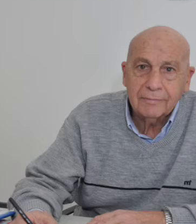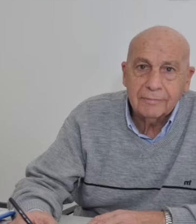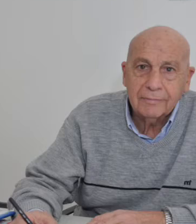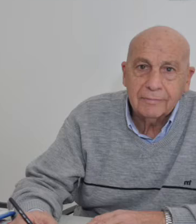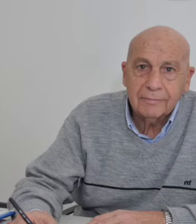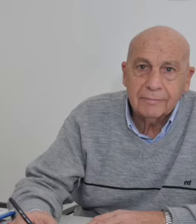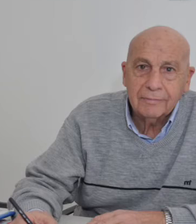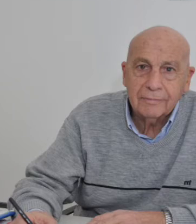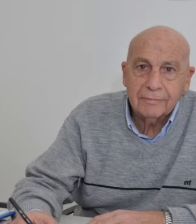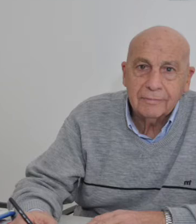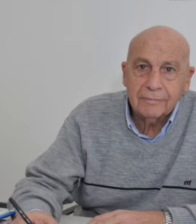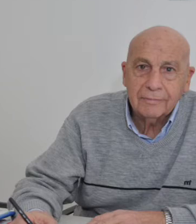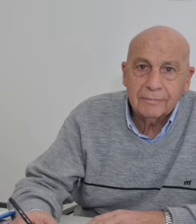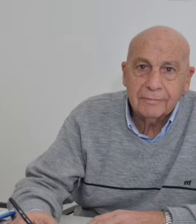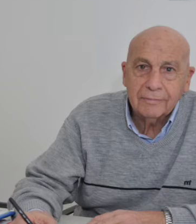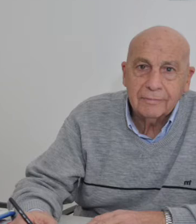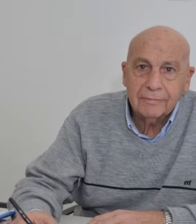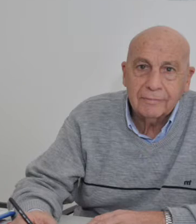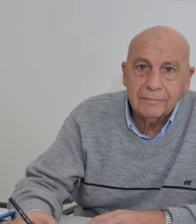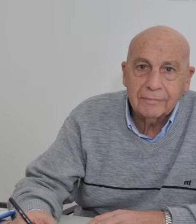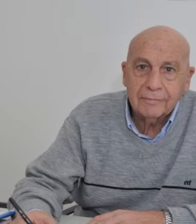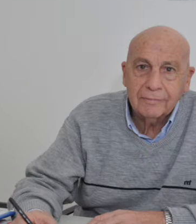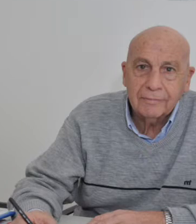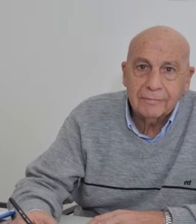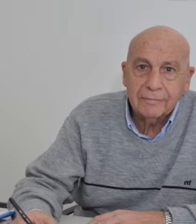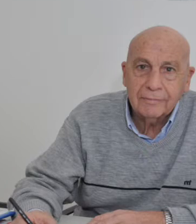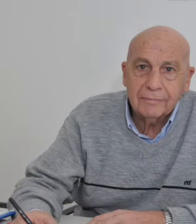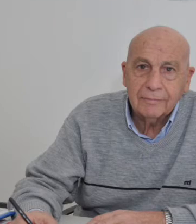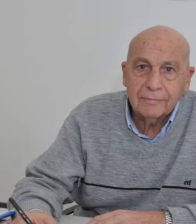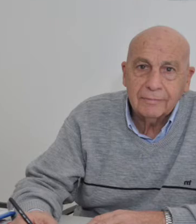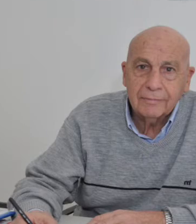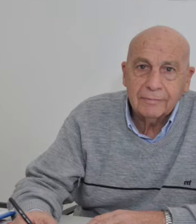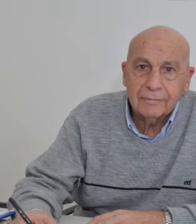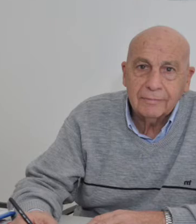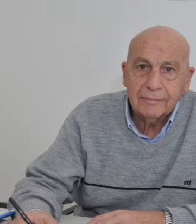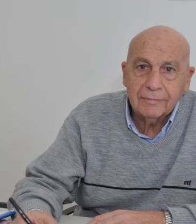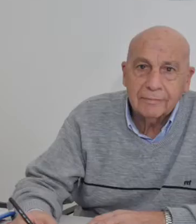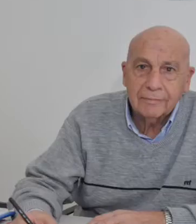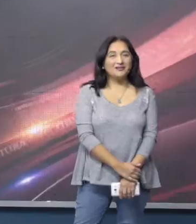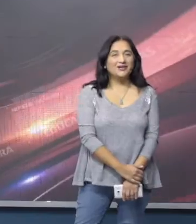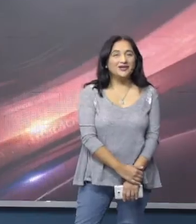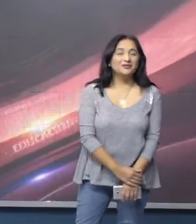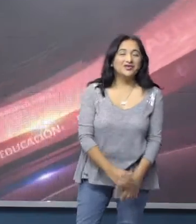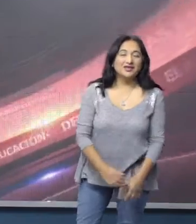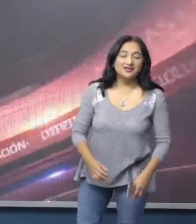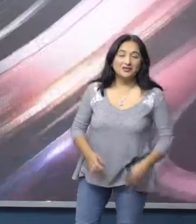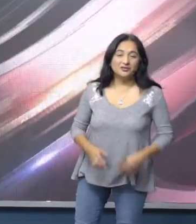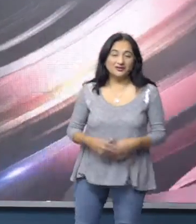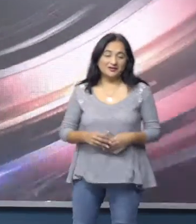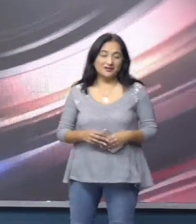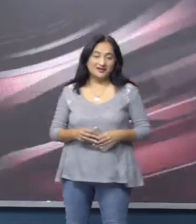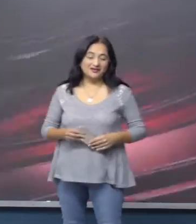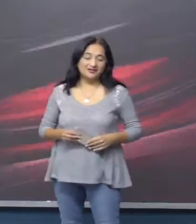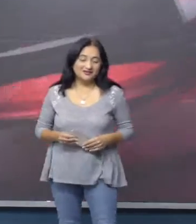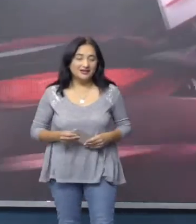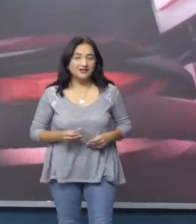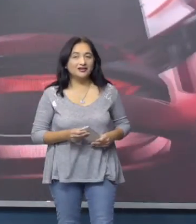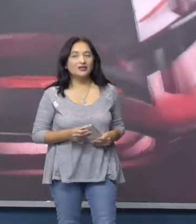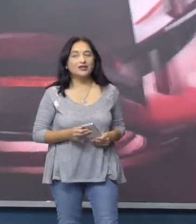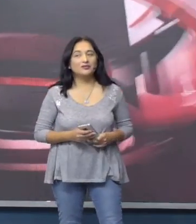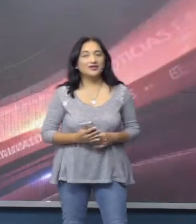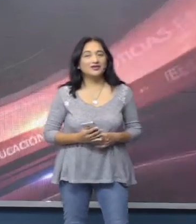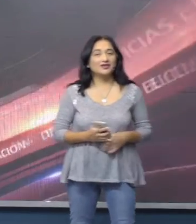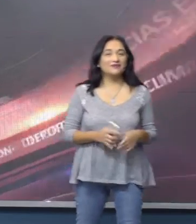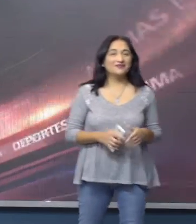través de Canal 35 todo lo que ocurre en estas reuniones. Bien, bueno, muchas gracias a usted, siempre tan